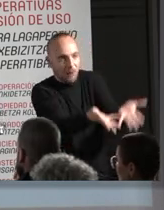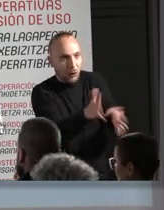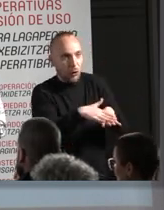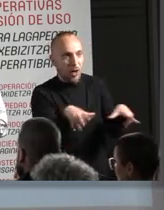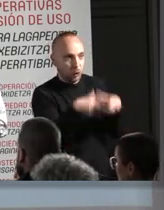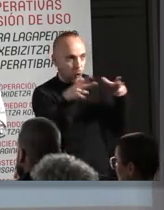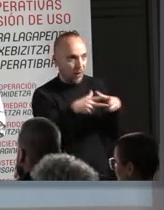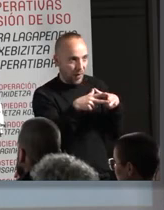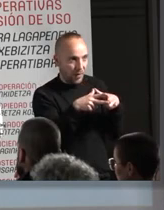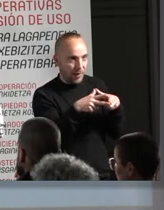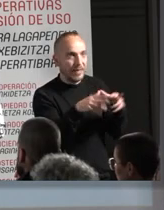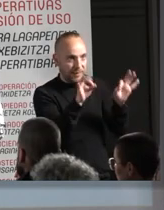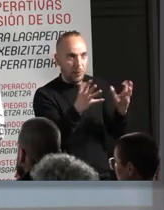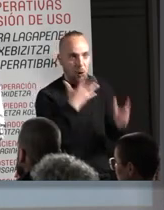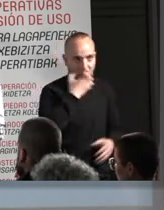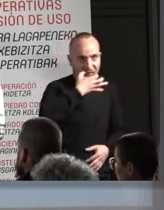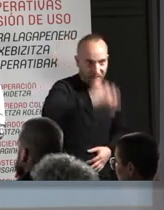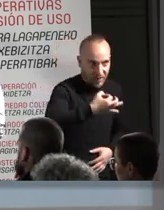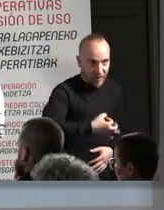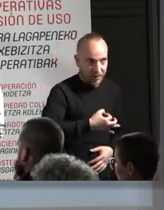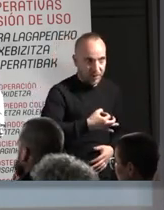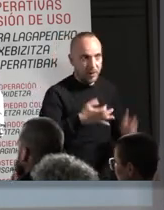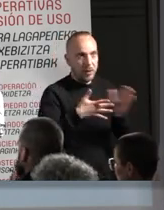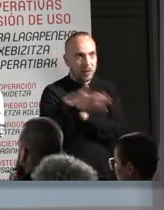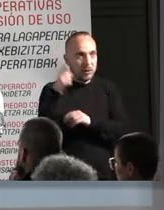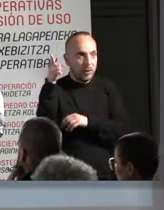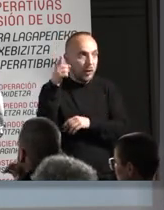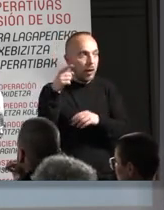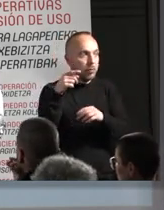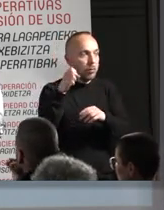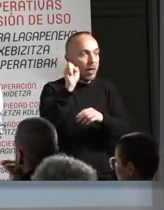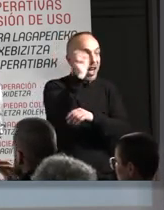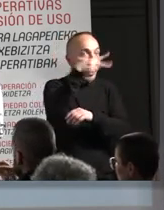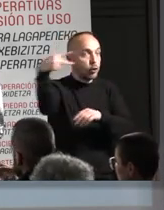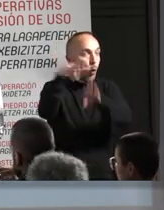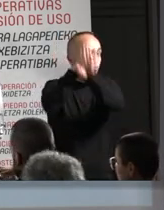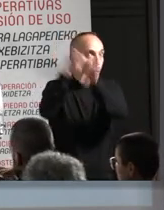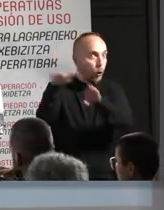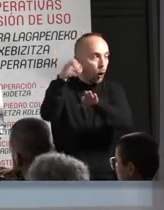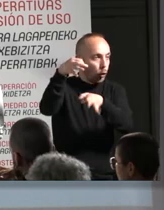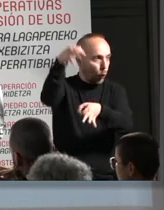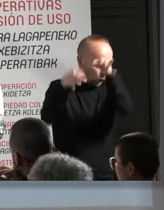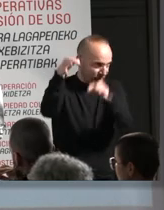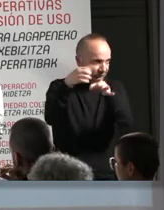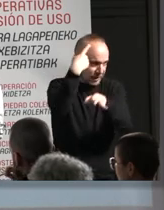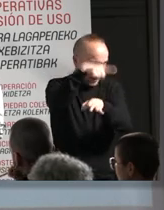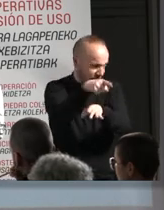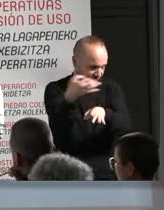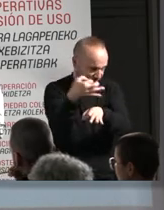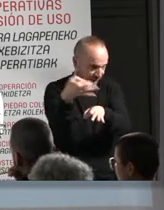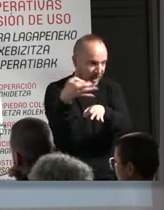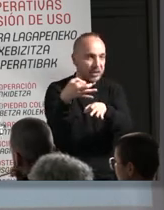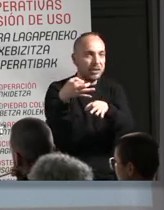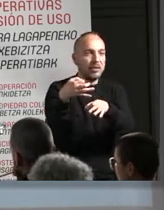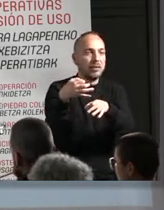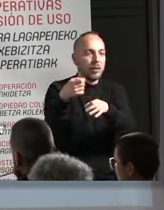decir, sujeto a condición resolutoria, que para los que son juristas saben de lo que estoy hablando y para nosotros